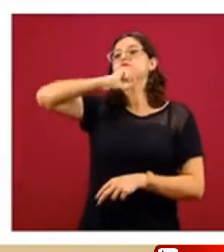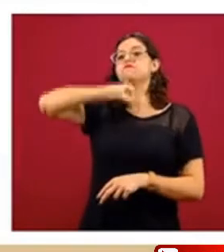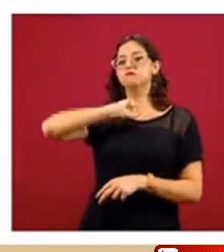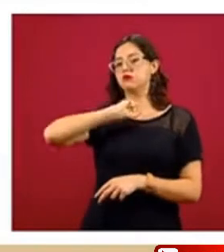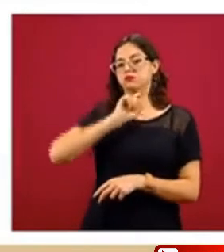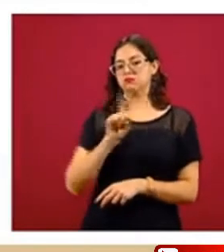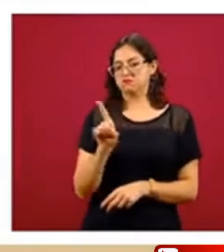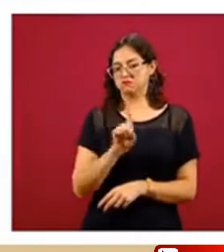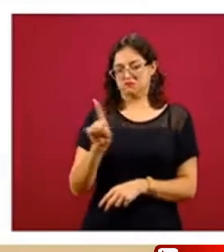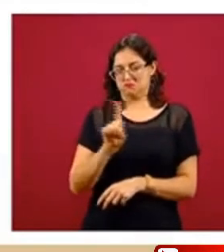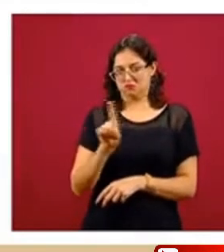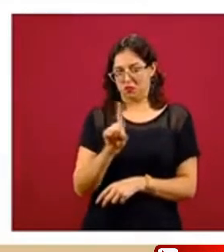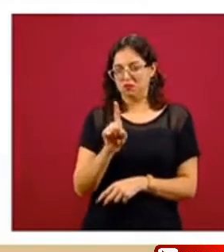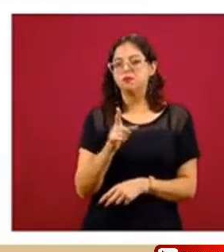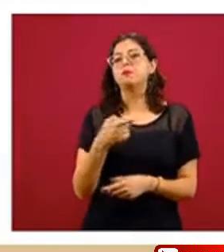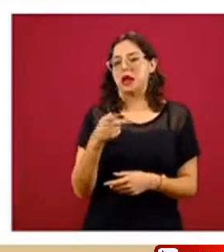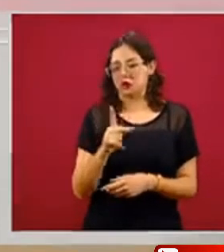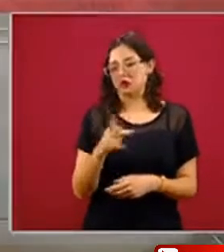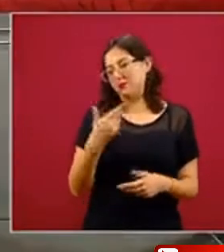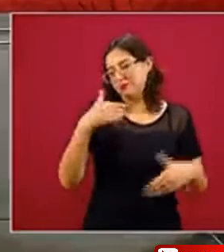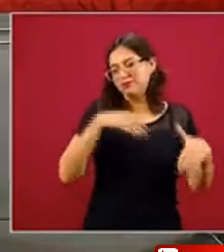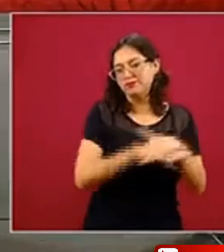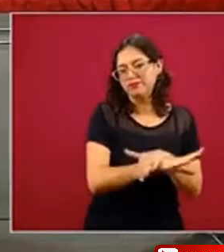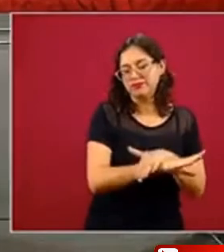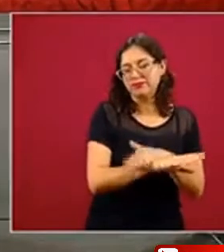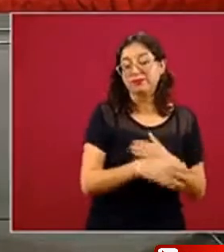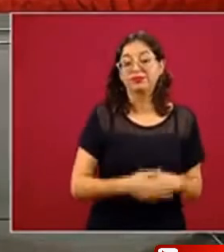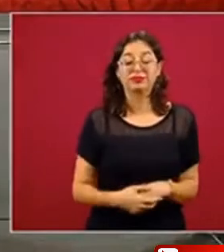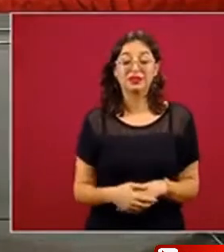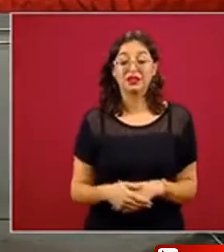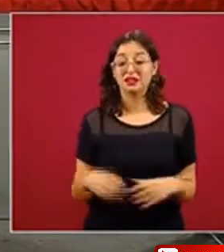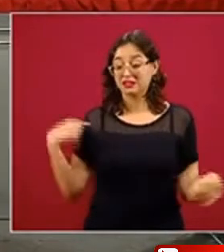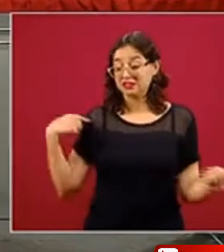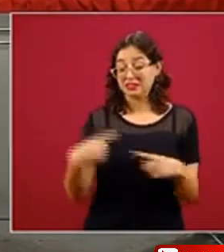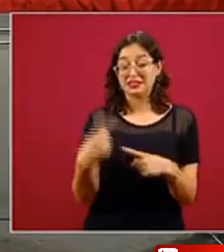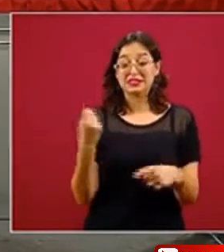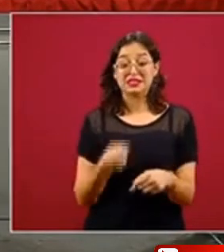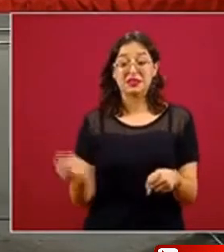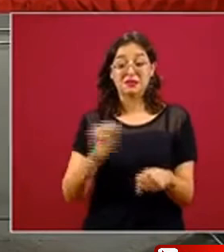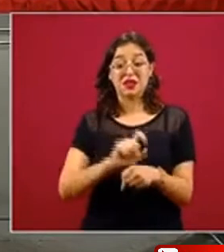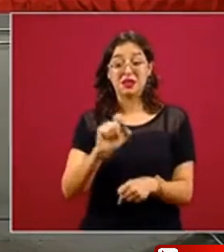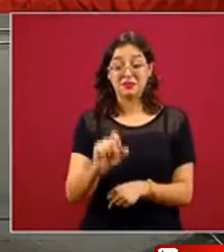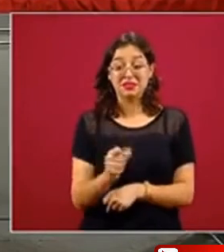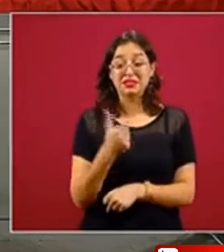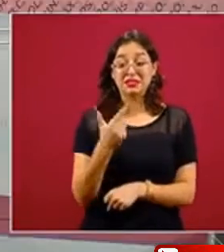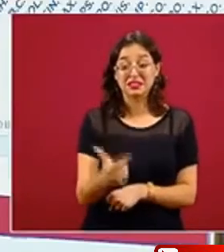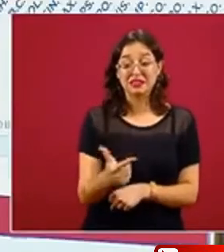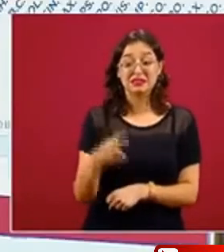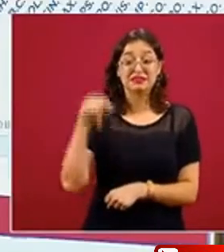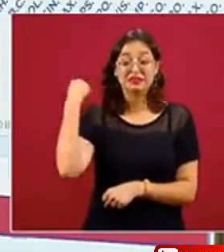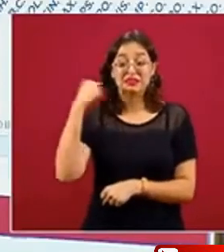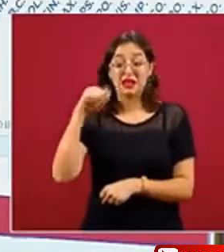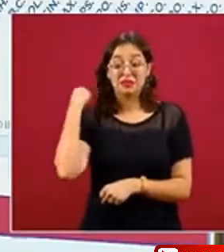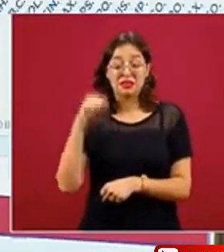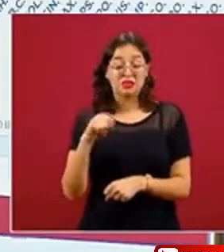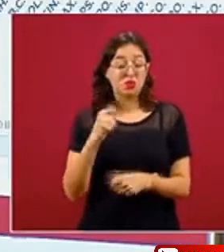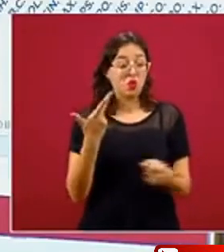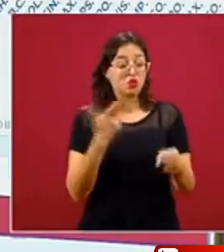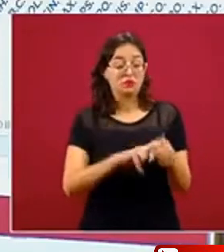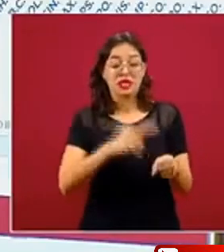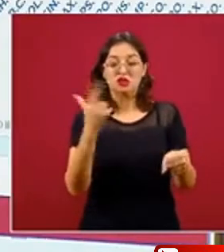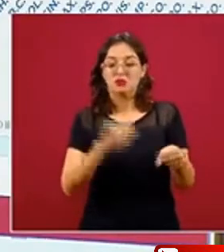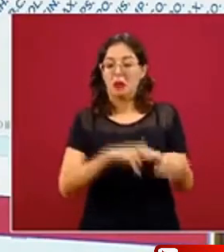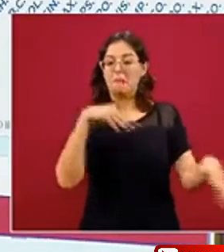condición crítica. Y en el caso de Tabasco, vemos que durante esta semana, la semana 27, se fue llenando